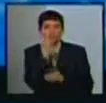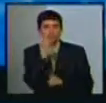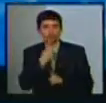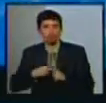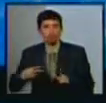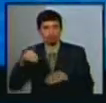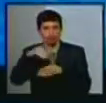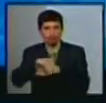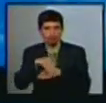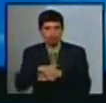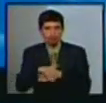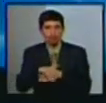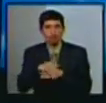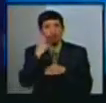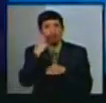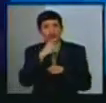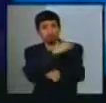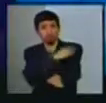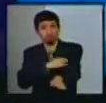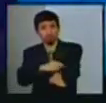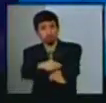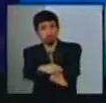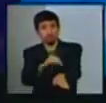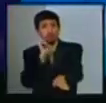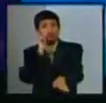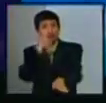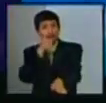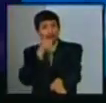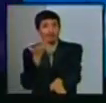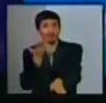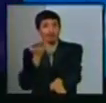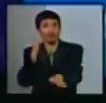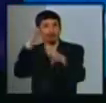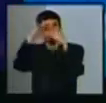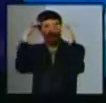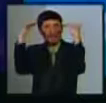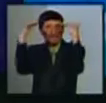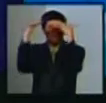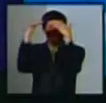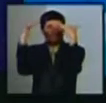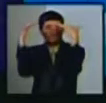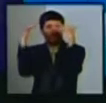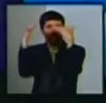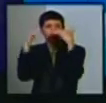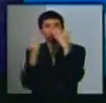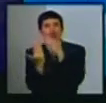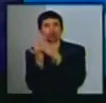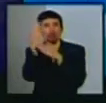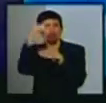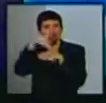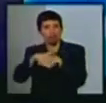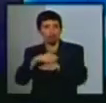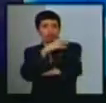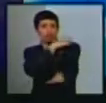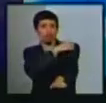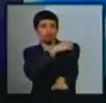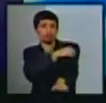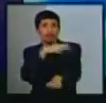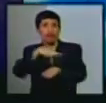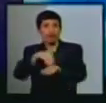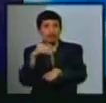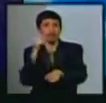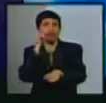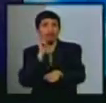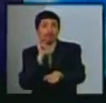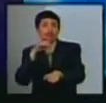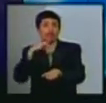tarde. Revisamos ahora el pronóstico para todo nuestro país. Mañana el cielo estará parcial todo el día en Arica, Iquique y Antofagasta.